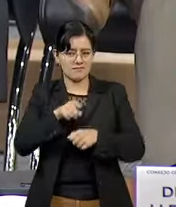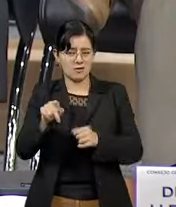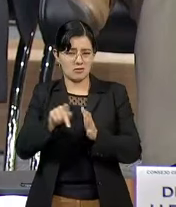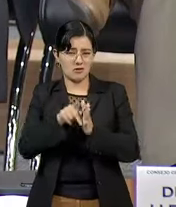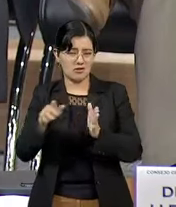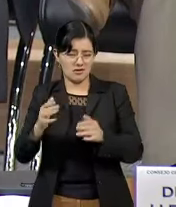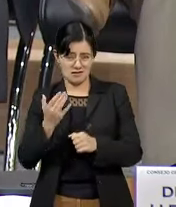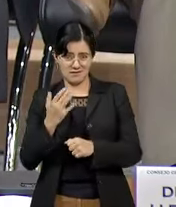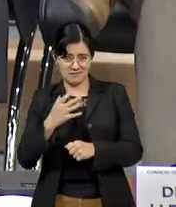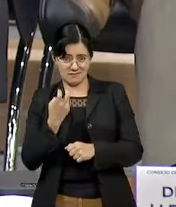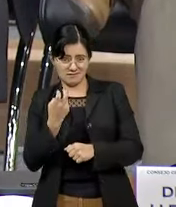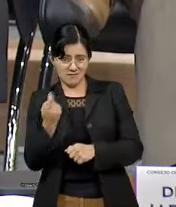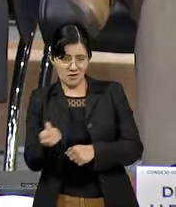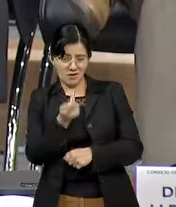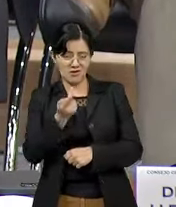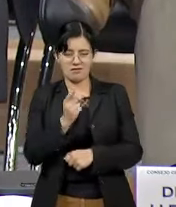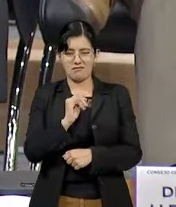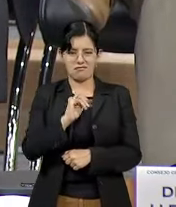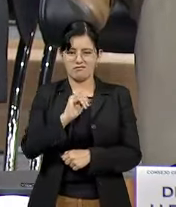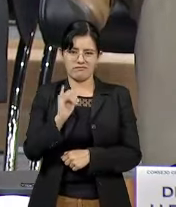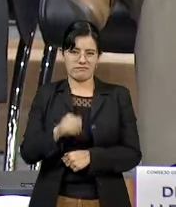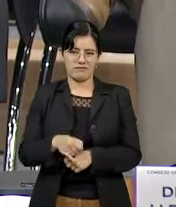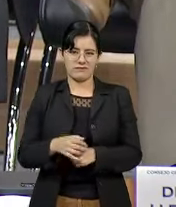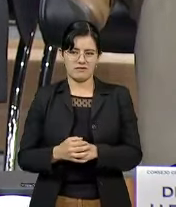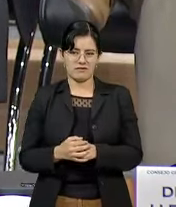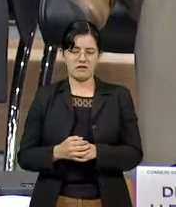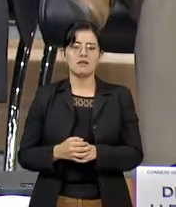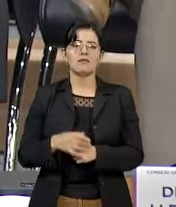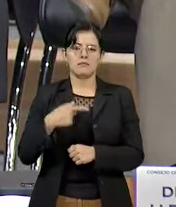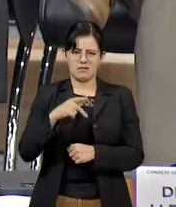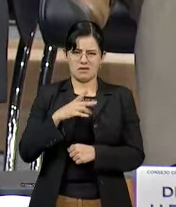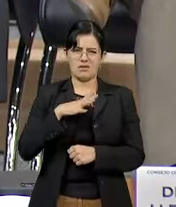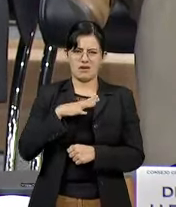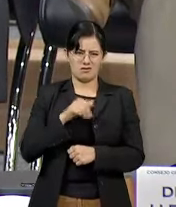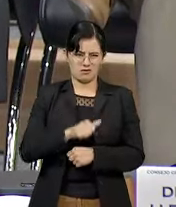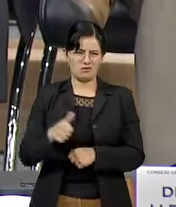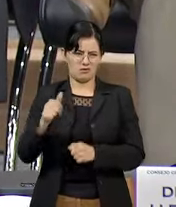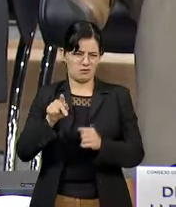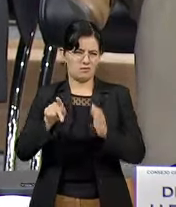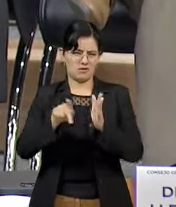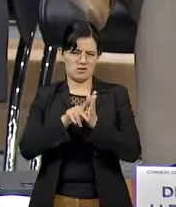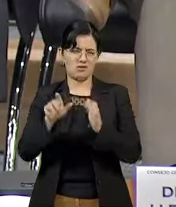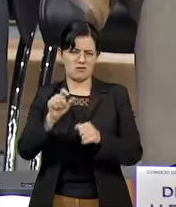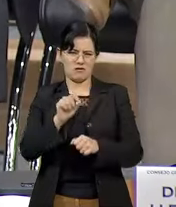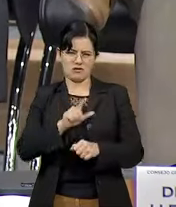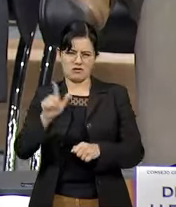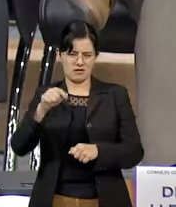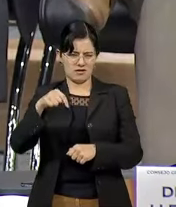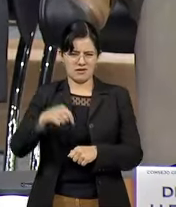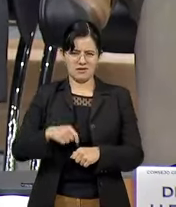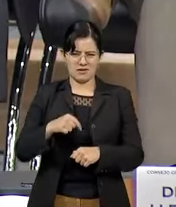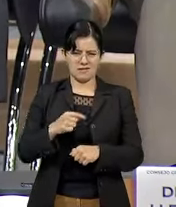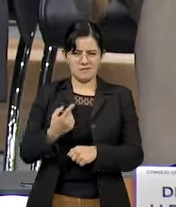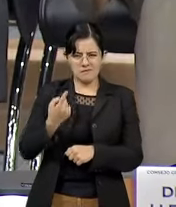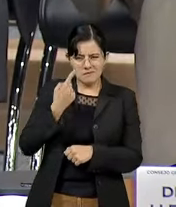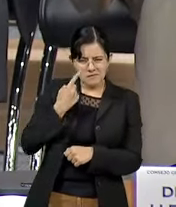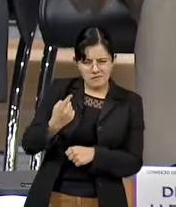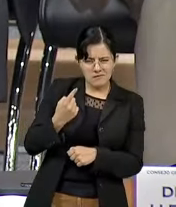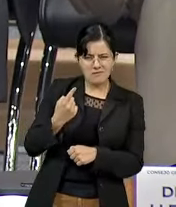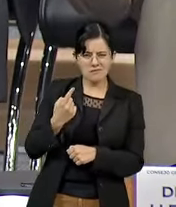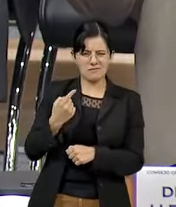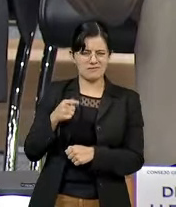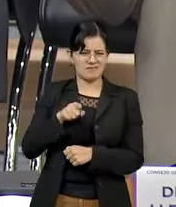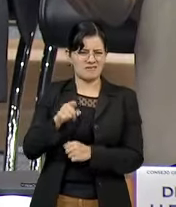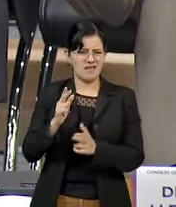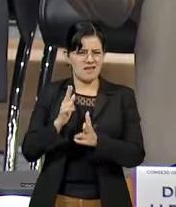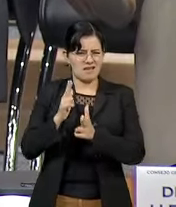este gobierno que se ha caracterizado por construir trenes que no transportan